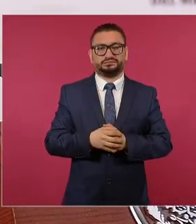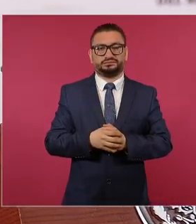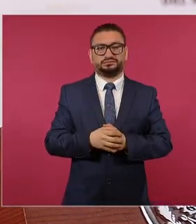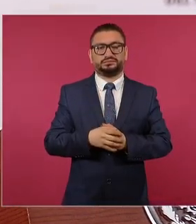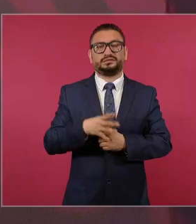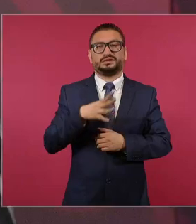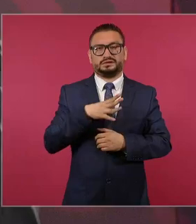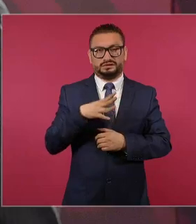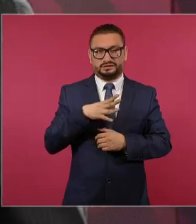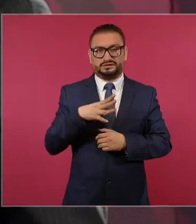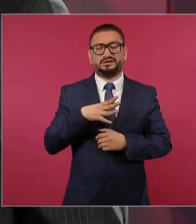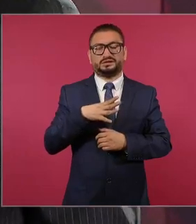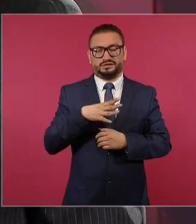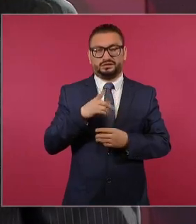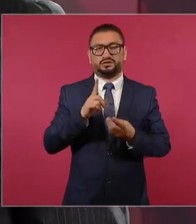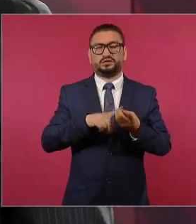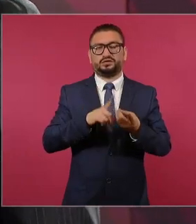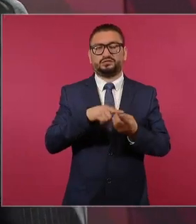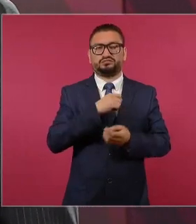agarraderas.